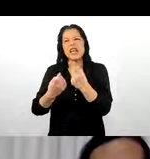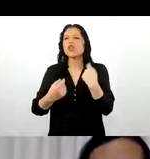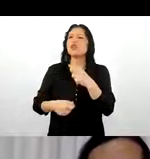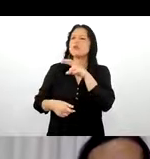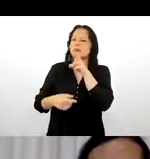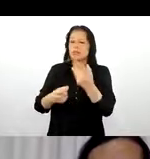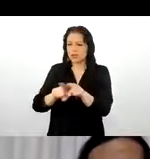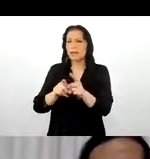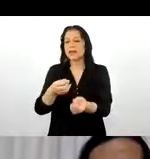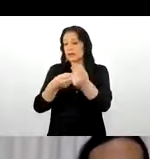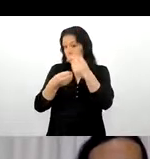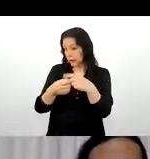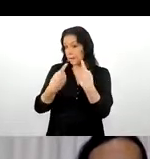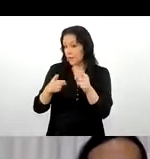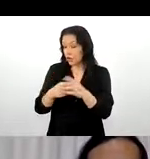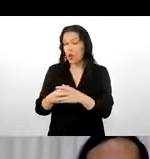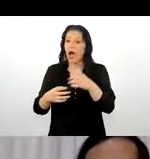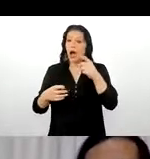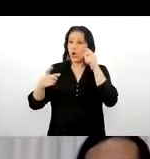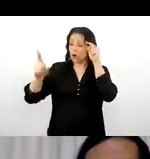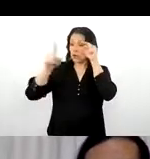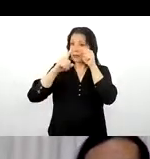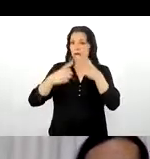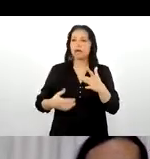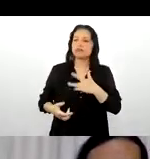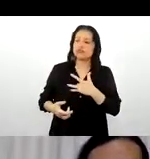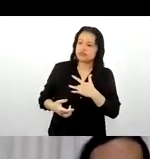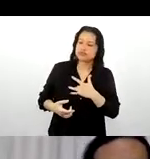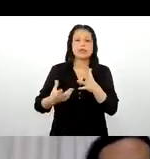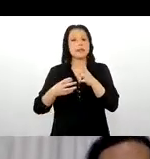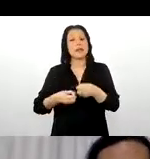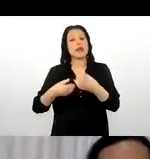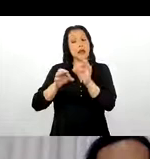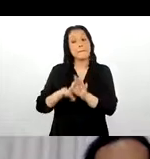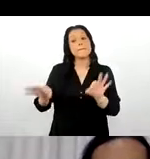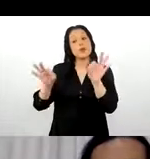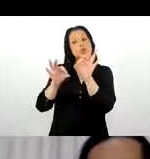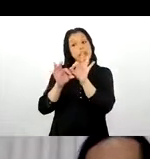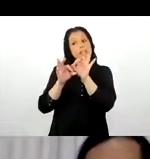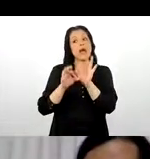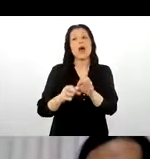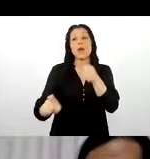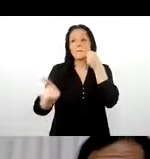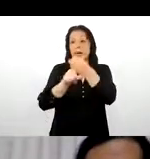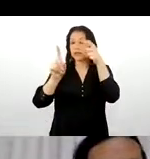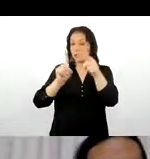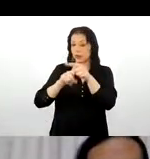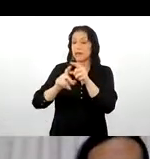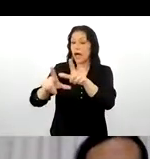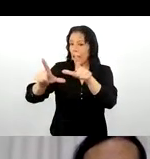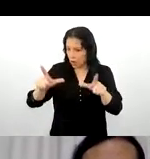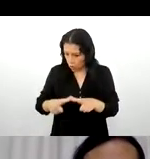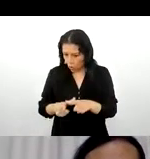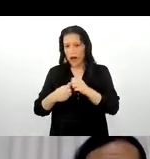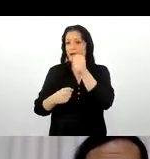también con mucha sensibilidad y mucha importancia en generar un impacto positivo, un impacto global cada vez que